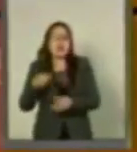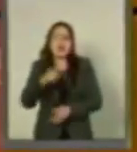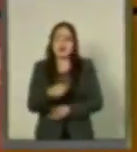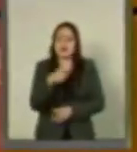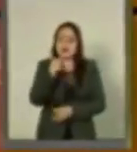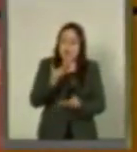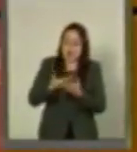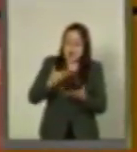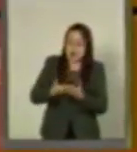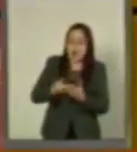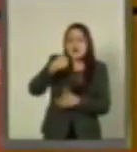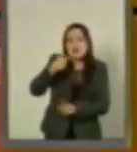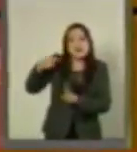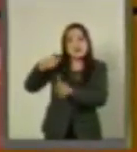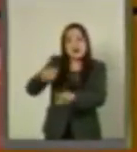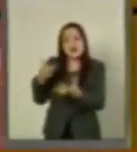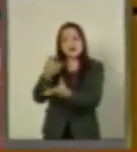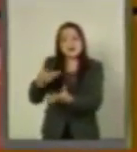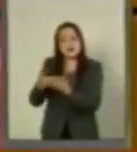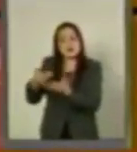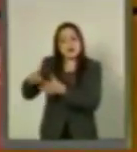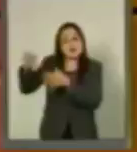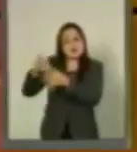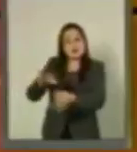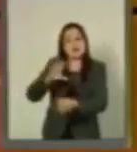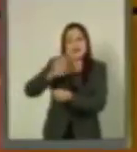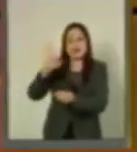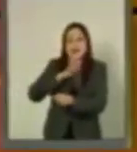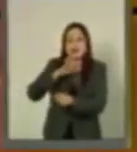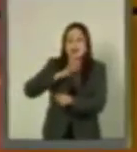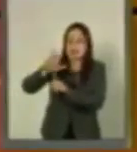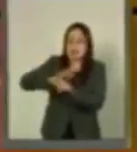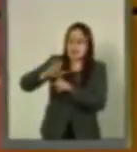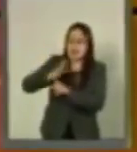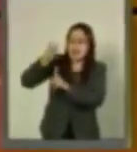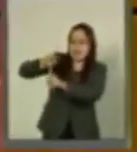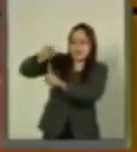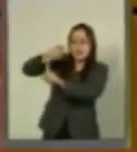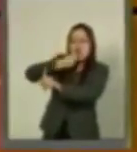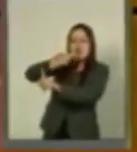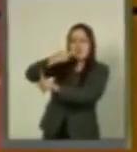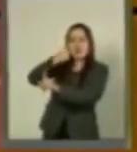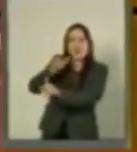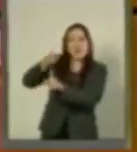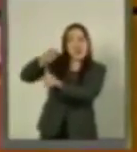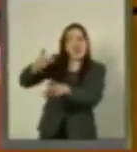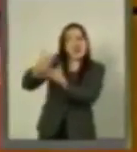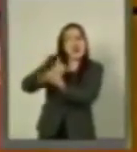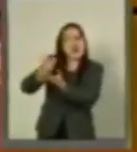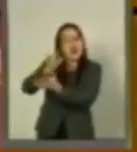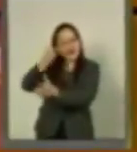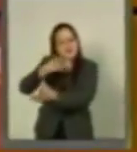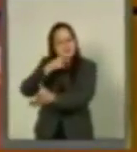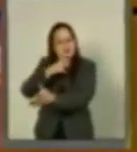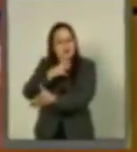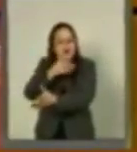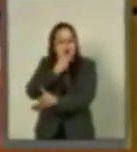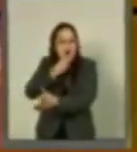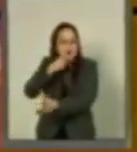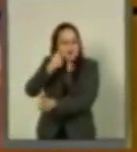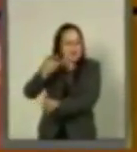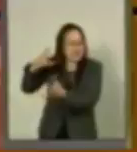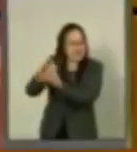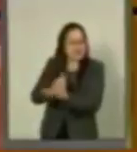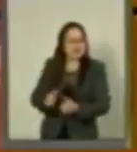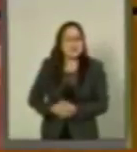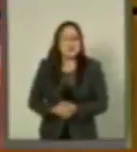ahora han apostado a ese populista obsesionado con el poder. Porque no se vale venir a criticar